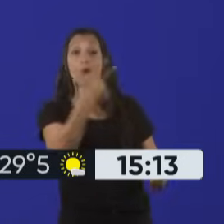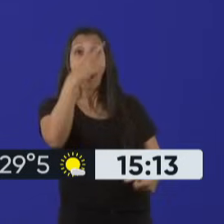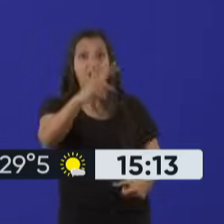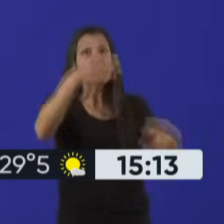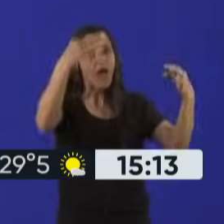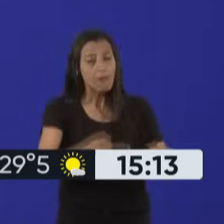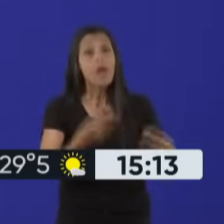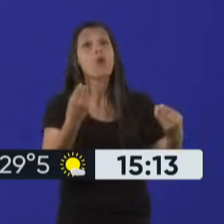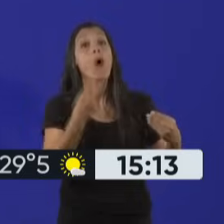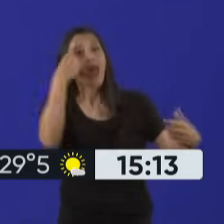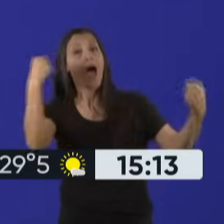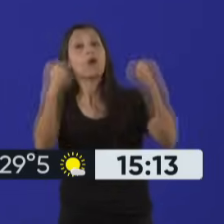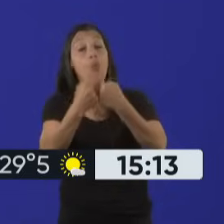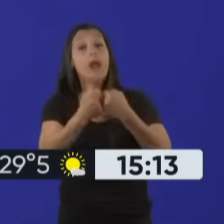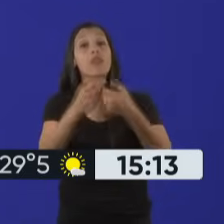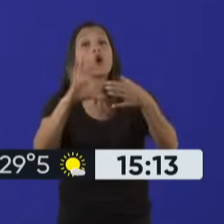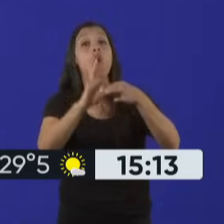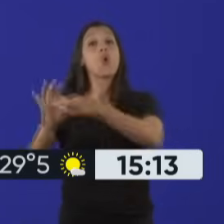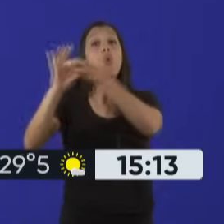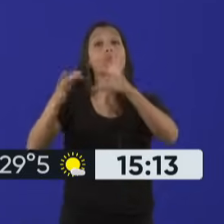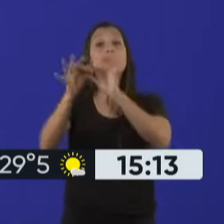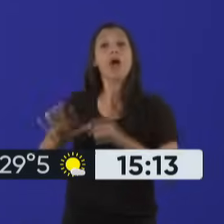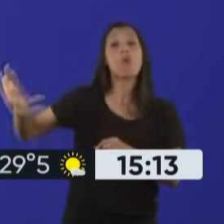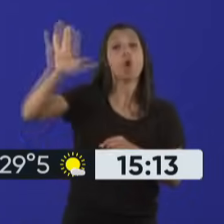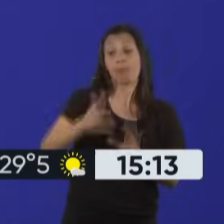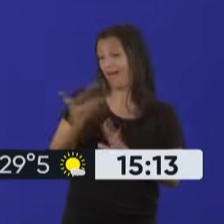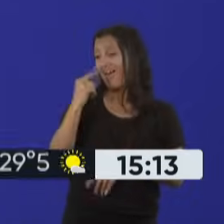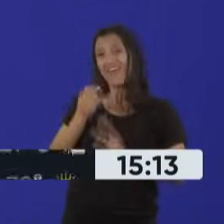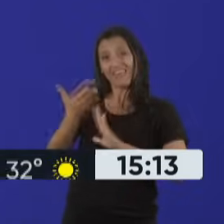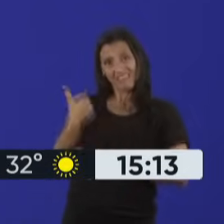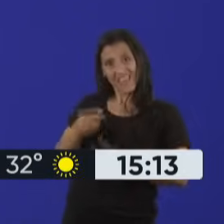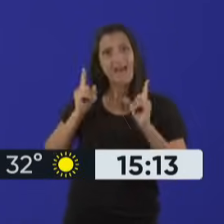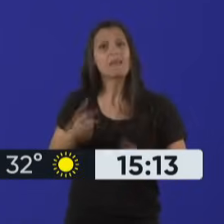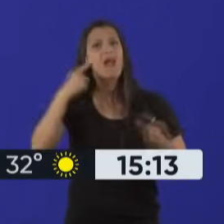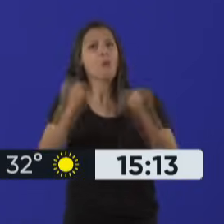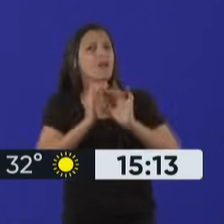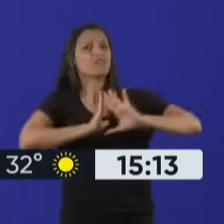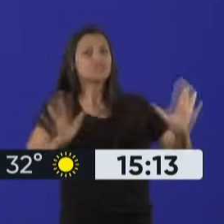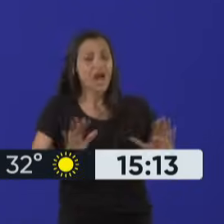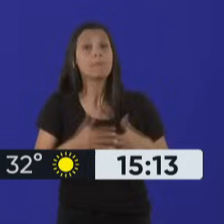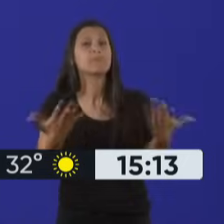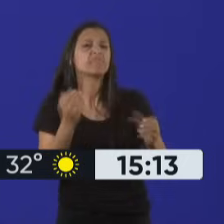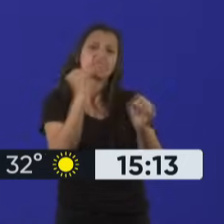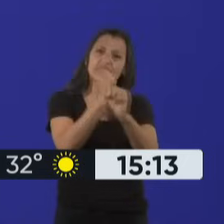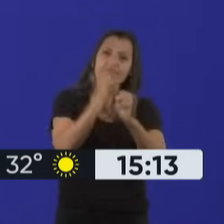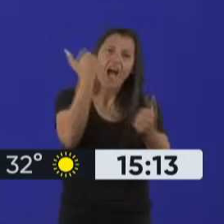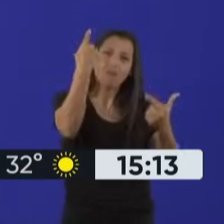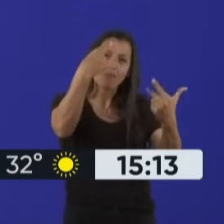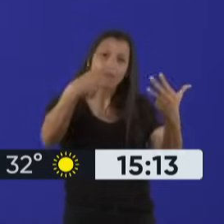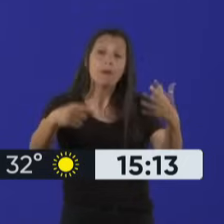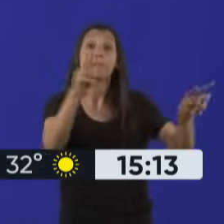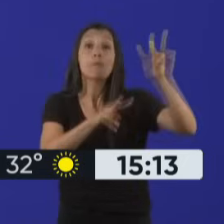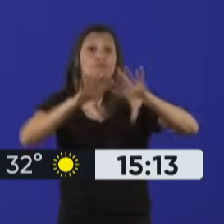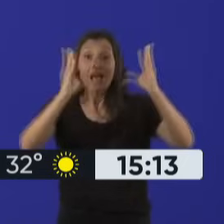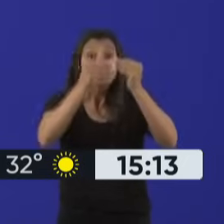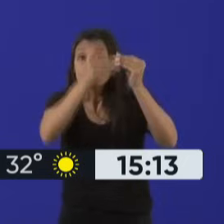Unión Europea, y días atrás también cerramos el acuerdo con EFTA. Así es que también trabajamos para que Argentina